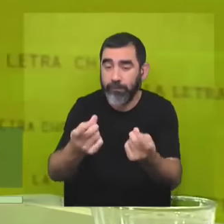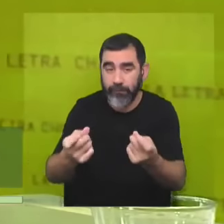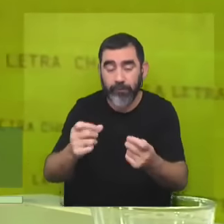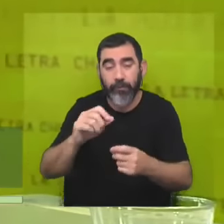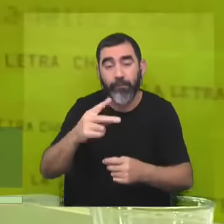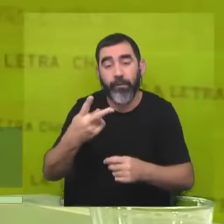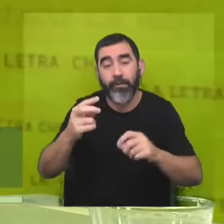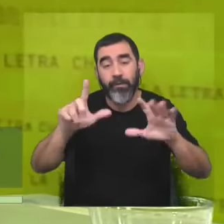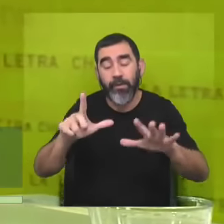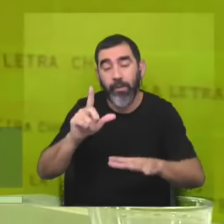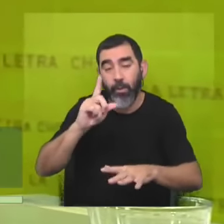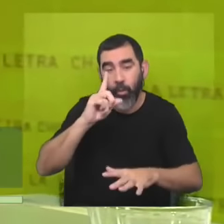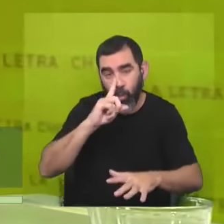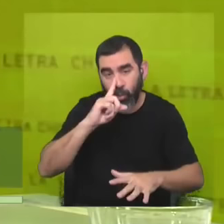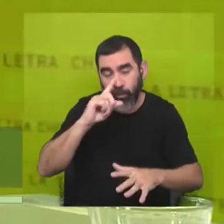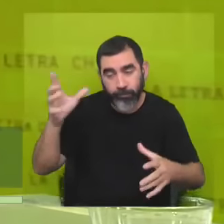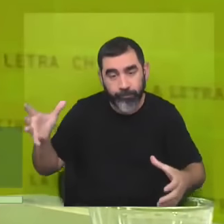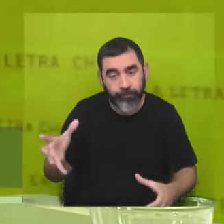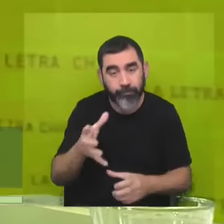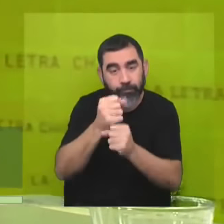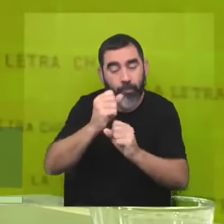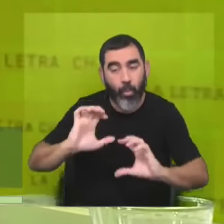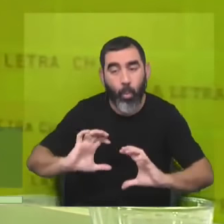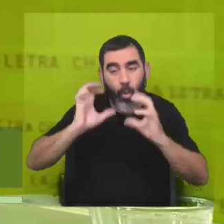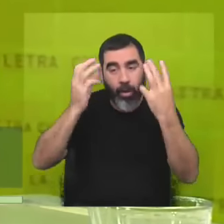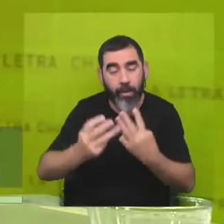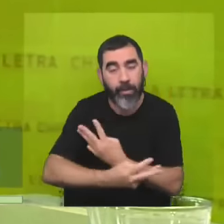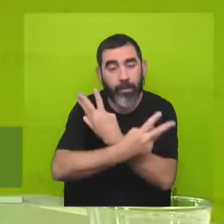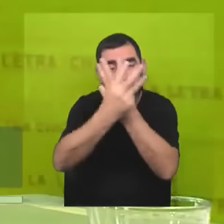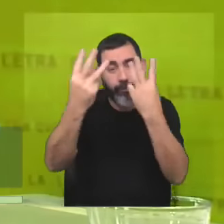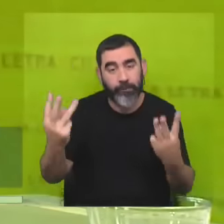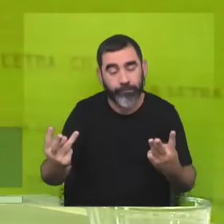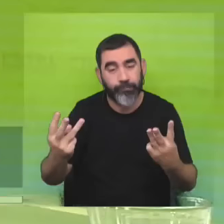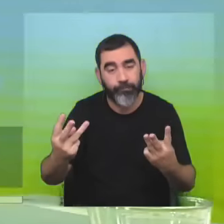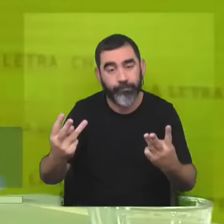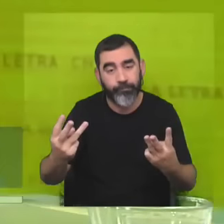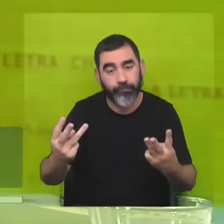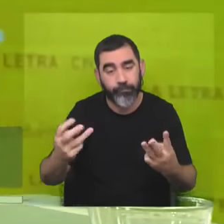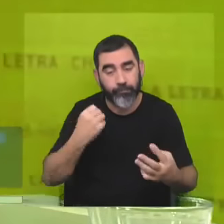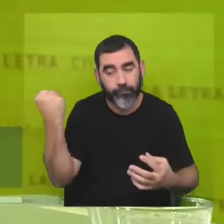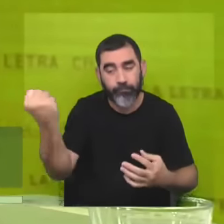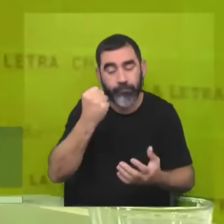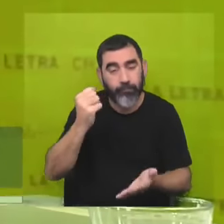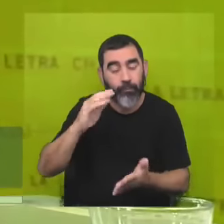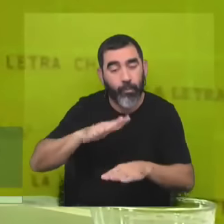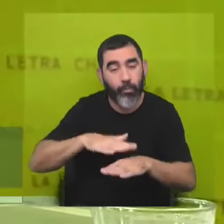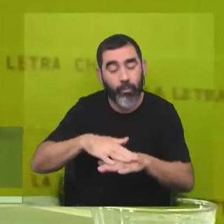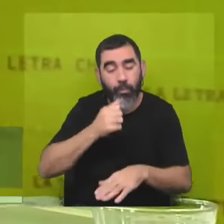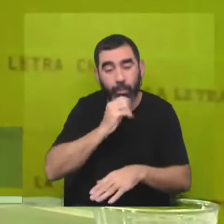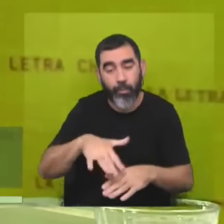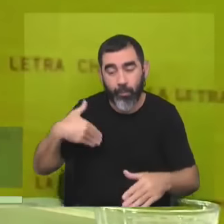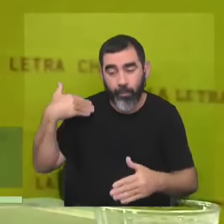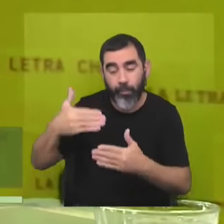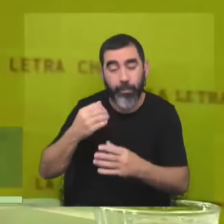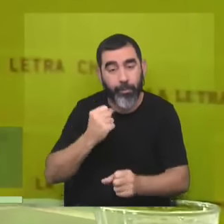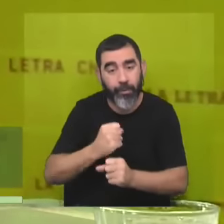27 de junio que conmemoramos este una huelga general que fue que marcó un hito histórico para los trabajadores